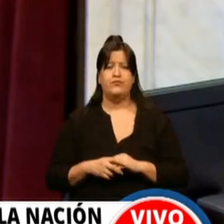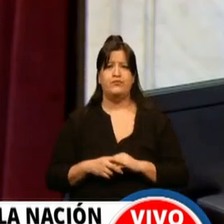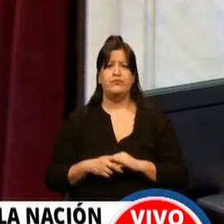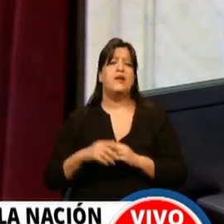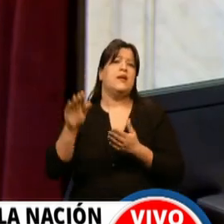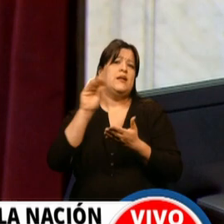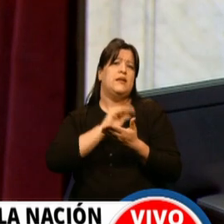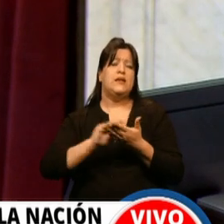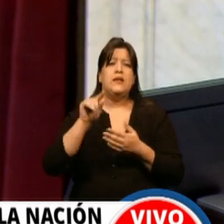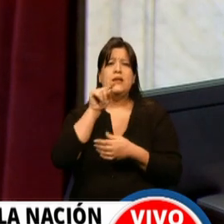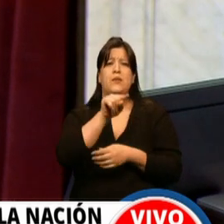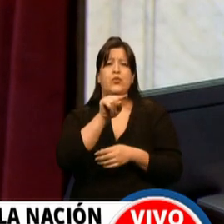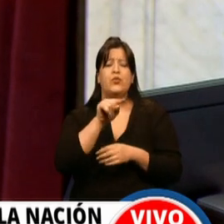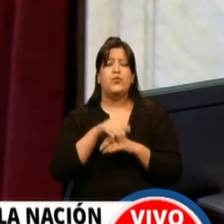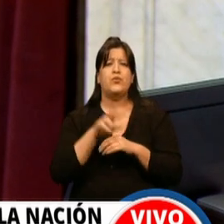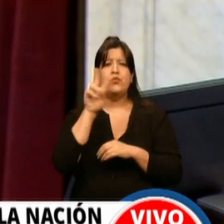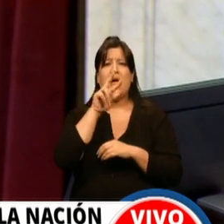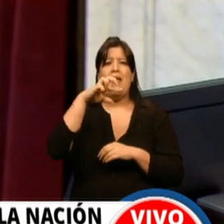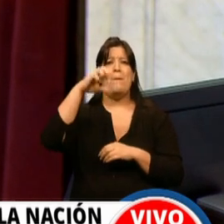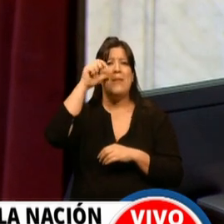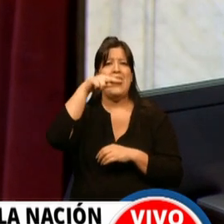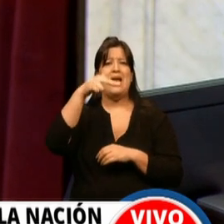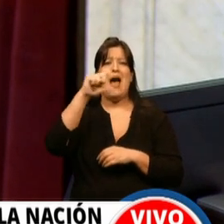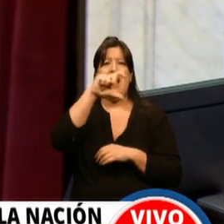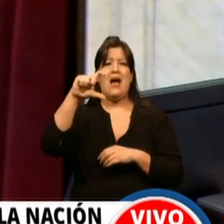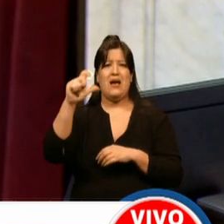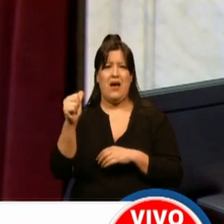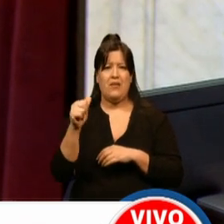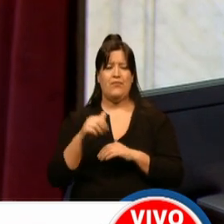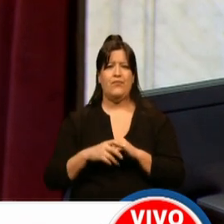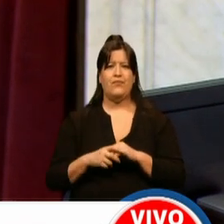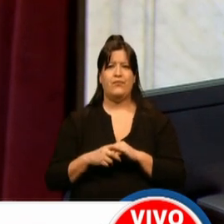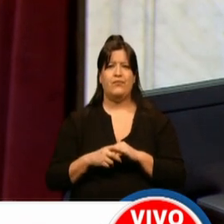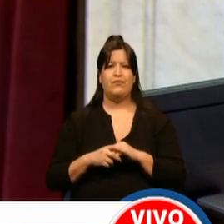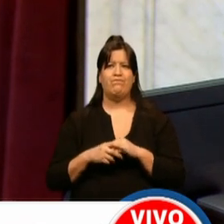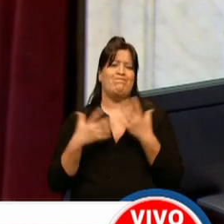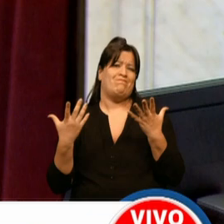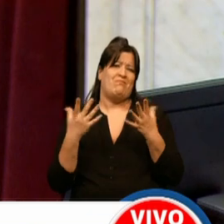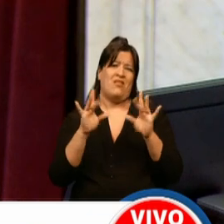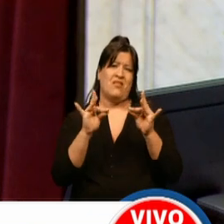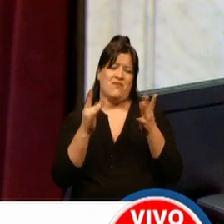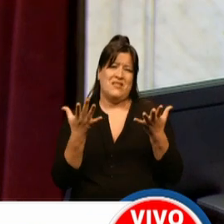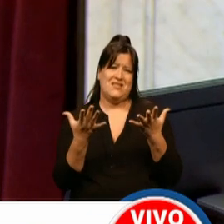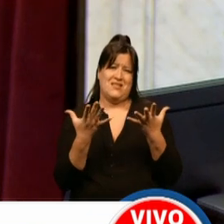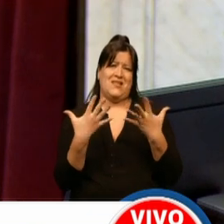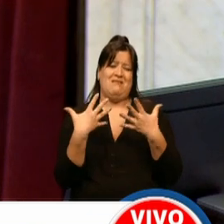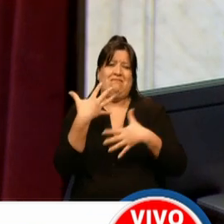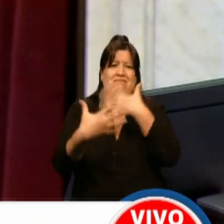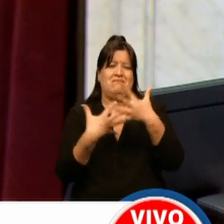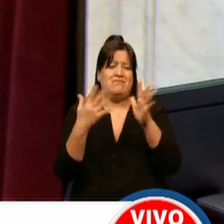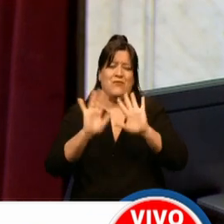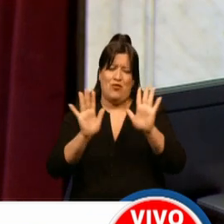diputada ven acá no me complique la vida diputada ven